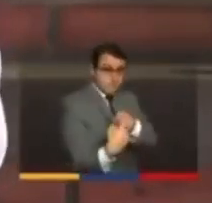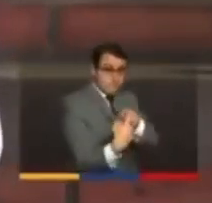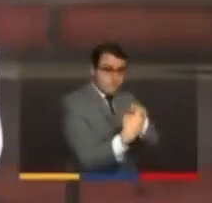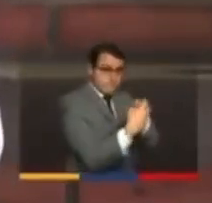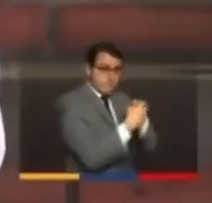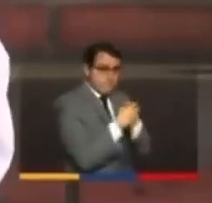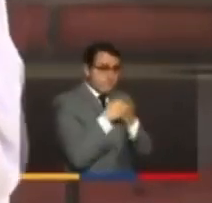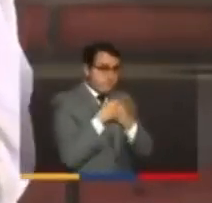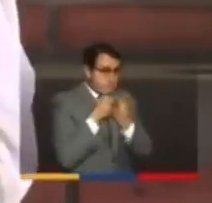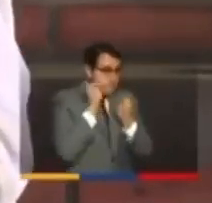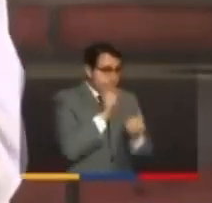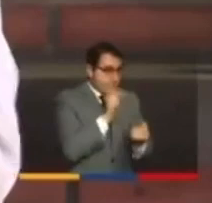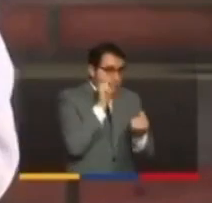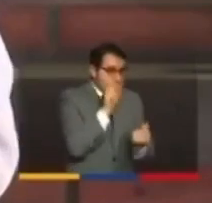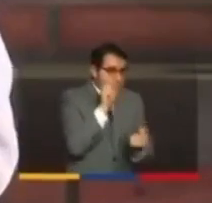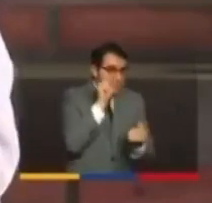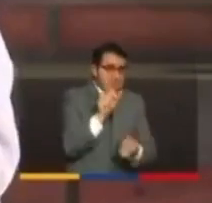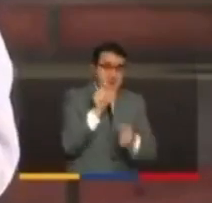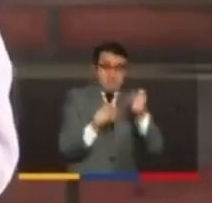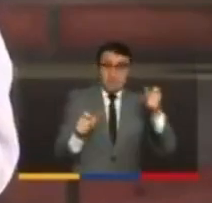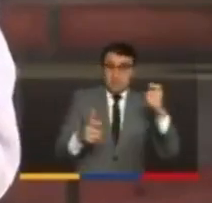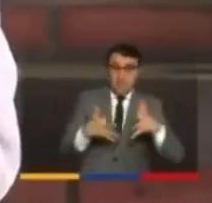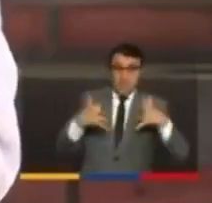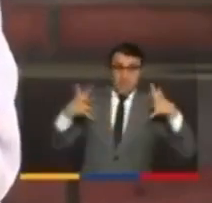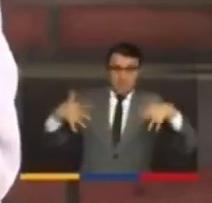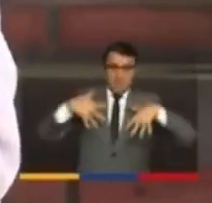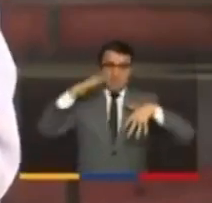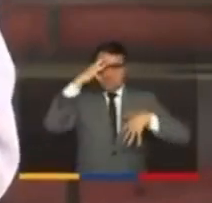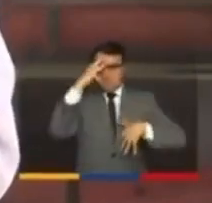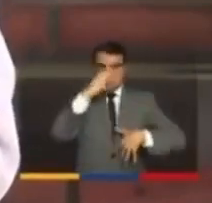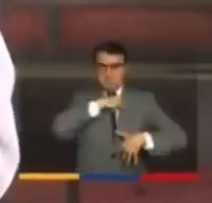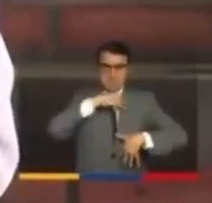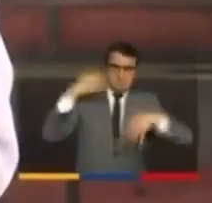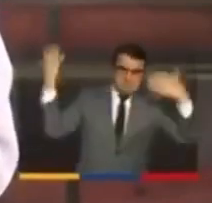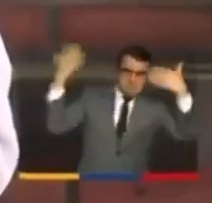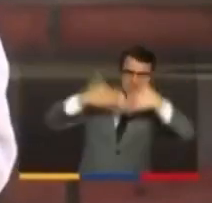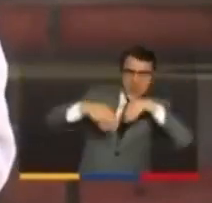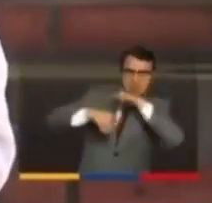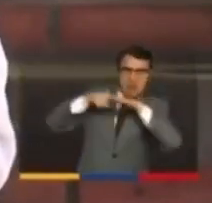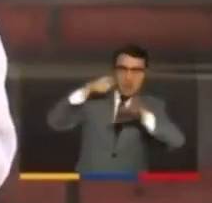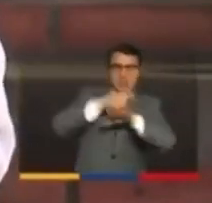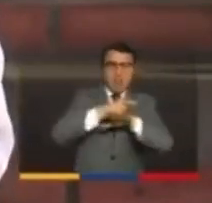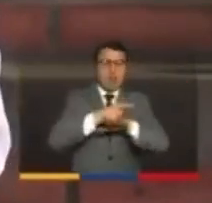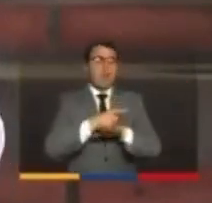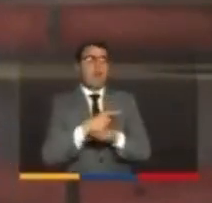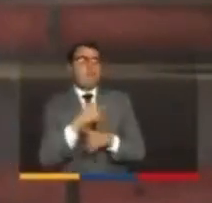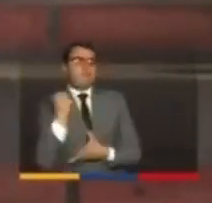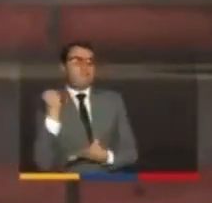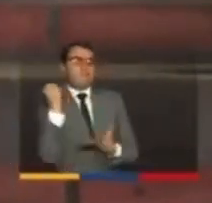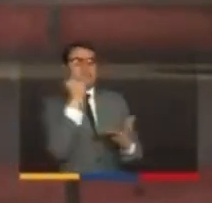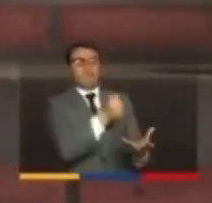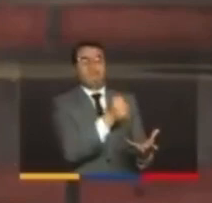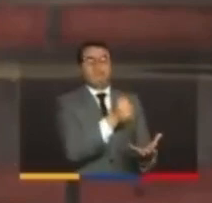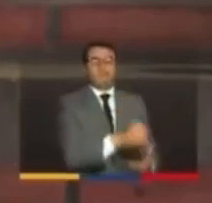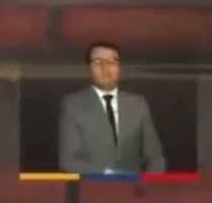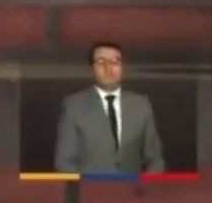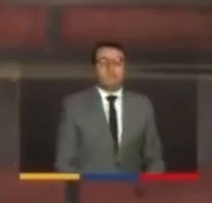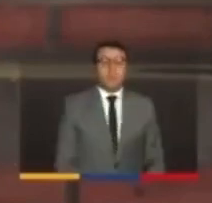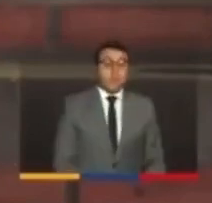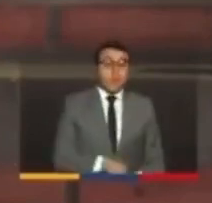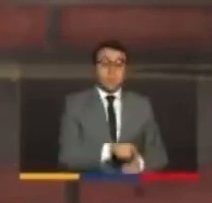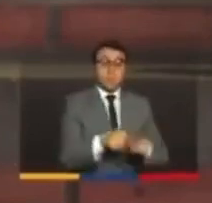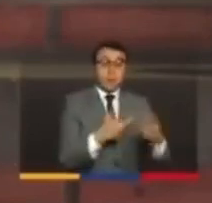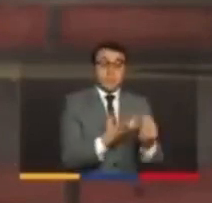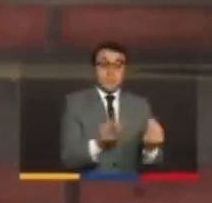sino de la economía ilegal. La economía ilegal entonces se vuelve la base real de esas